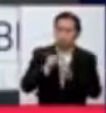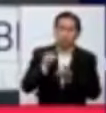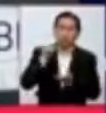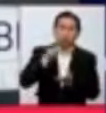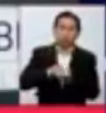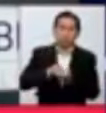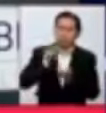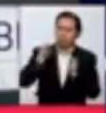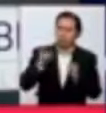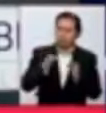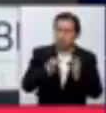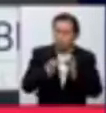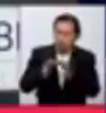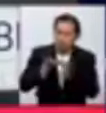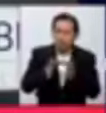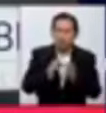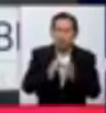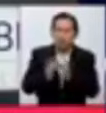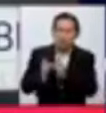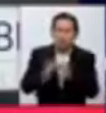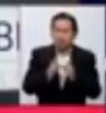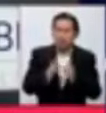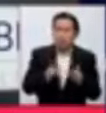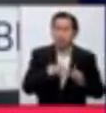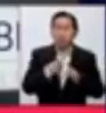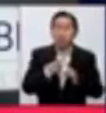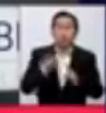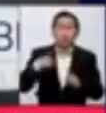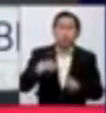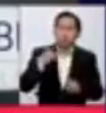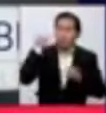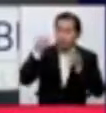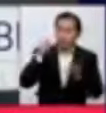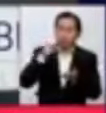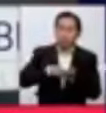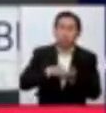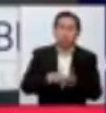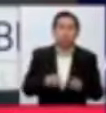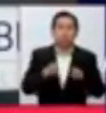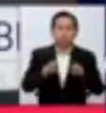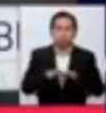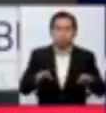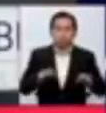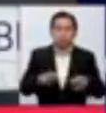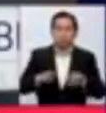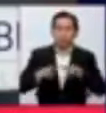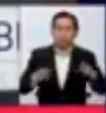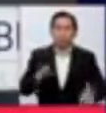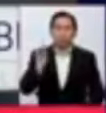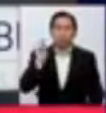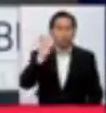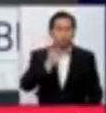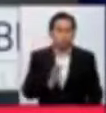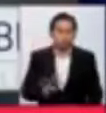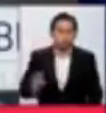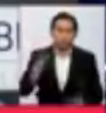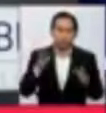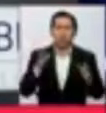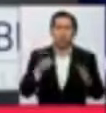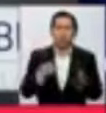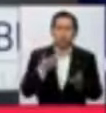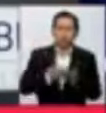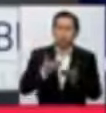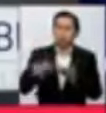pueda ser ajustada. También hemos planteado realizar, lo hemos hecho, mesas regionales a nivel nacional. Todas las propuestas